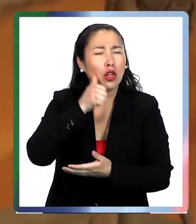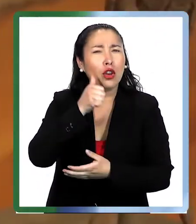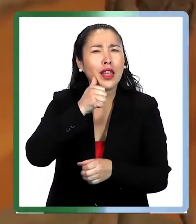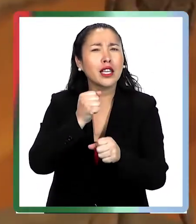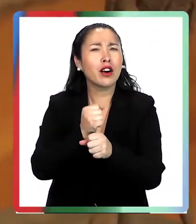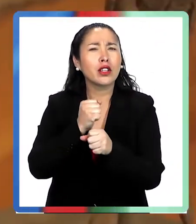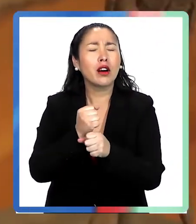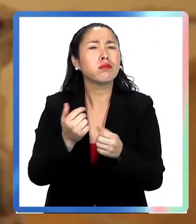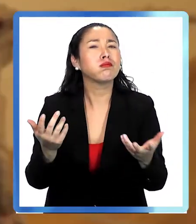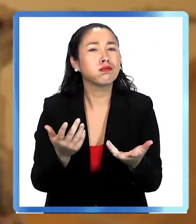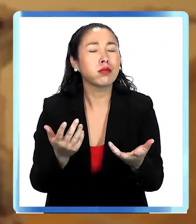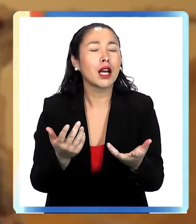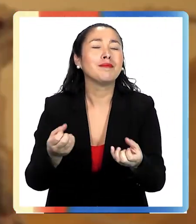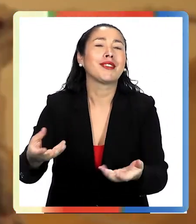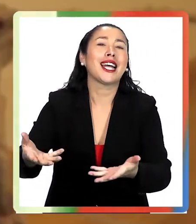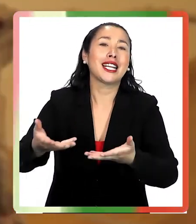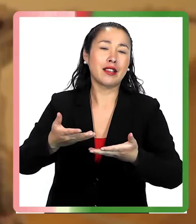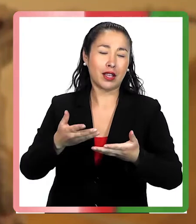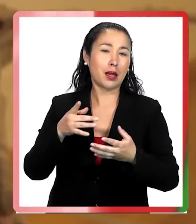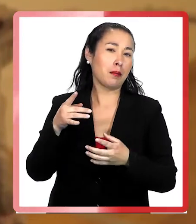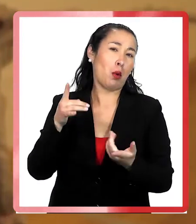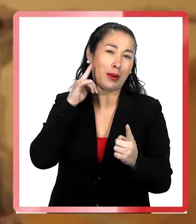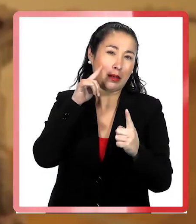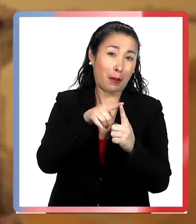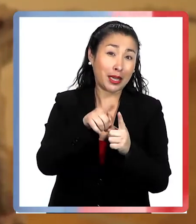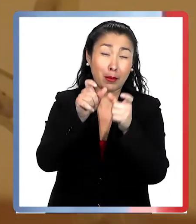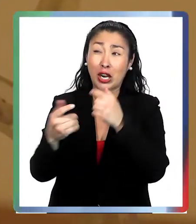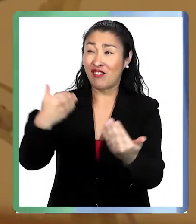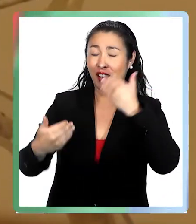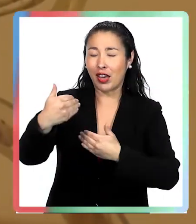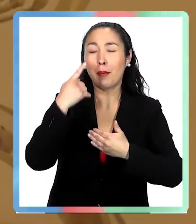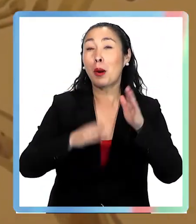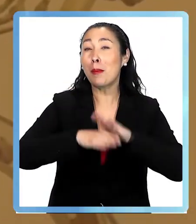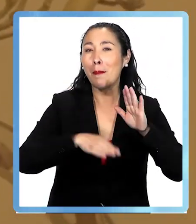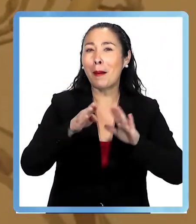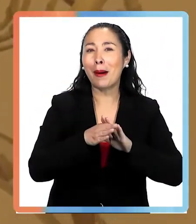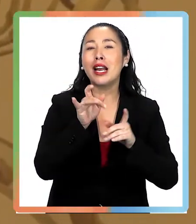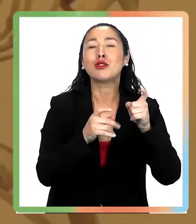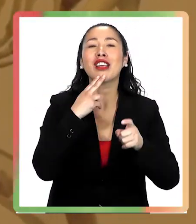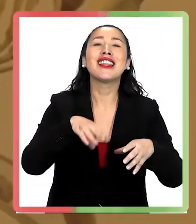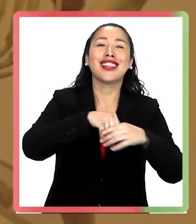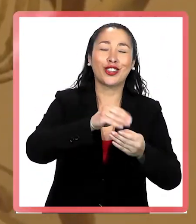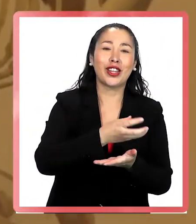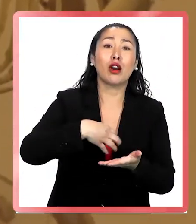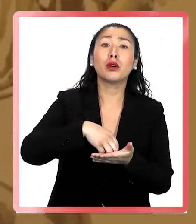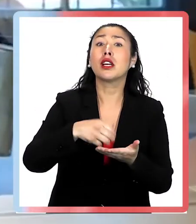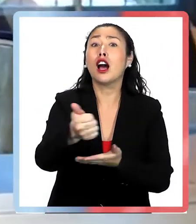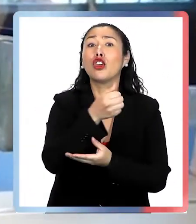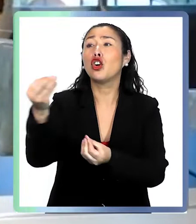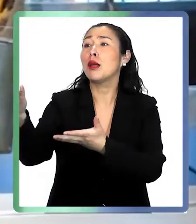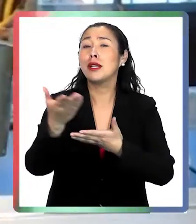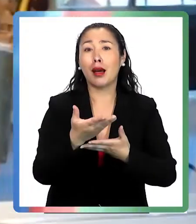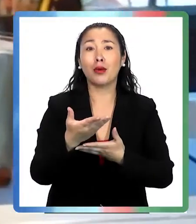hacemos día a día es para poder recibir principalmente, bueno, a muchos turistas, pero también principalmente a la comunidad local. Así que los invitamos a todos a